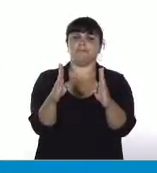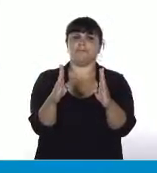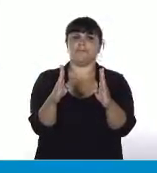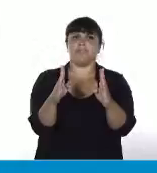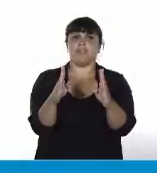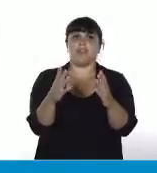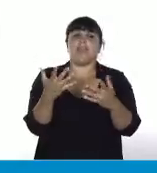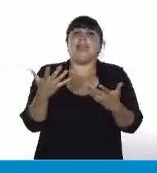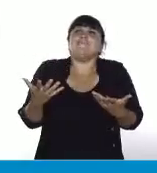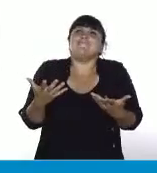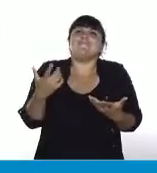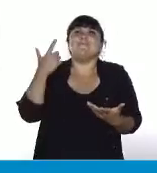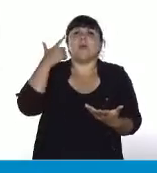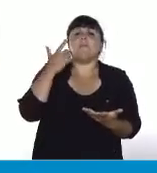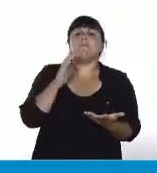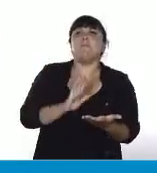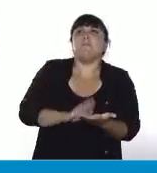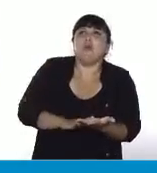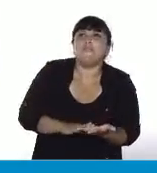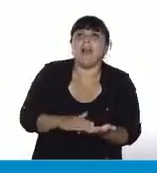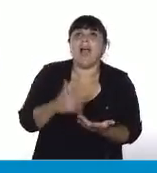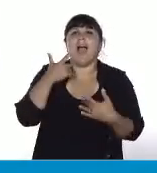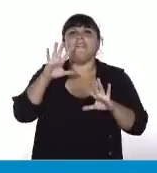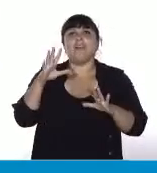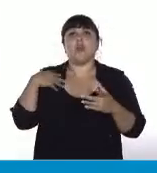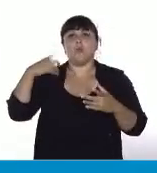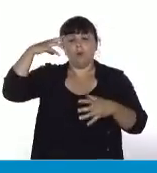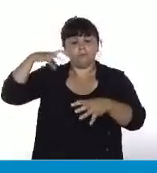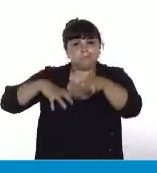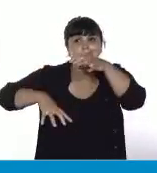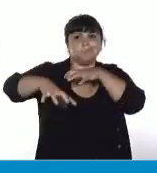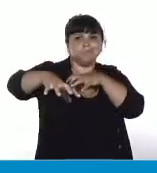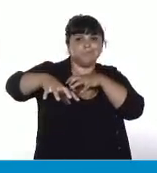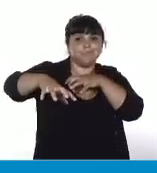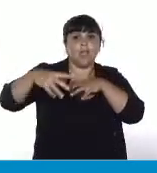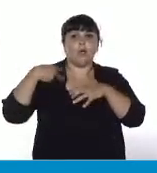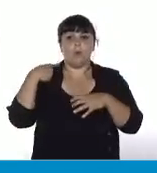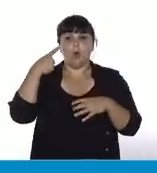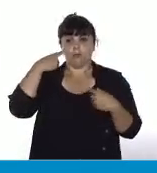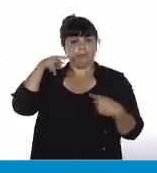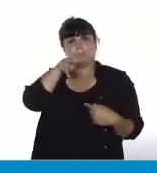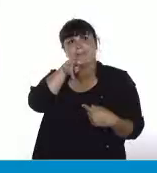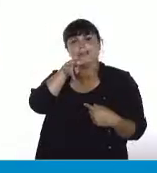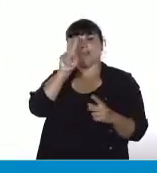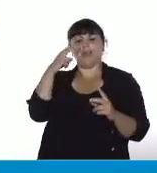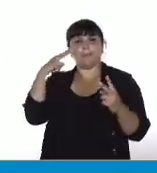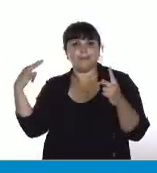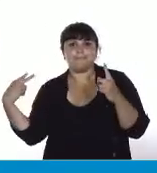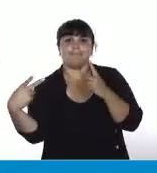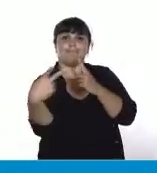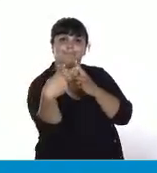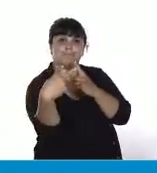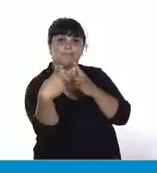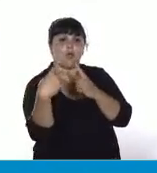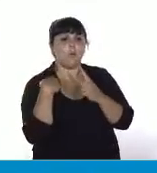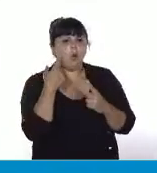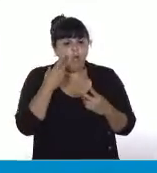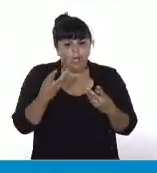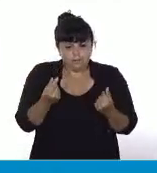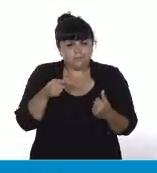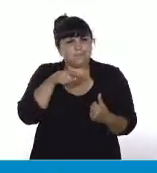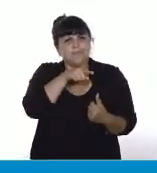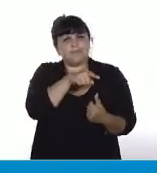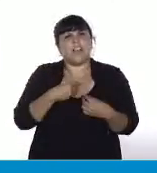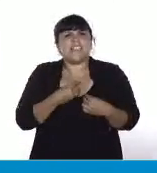De intentar ver con los ojos del otro, para conocer un poco más la realidad en la que viven, de percibir lo